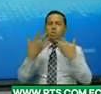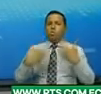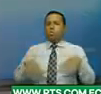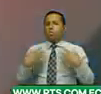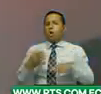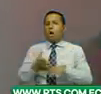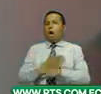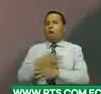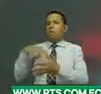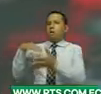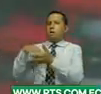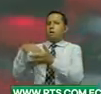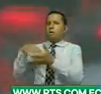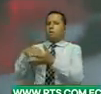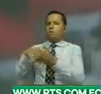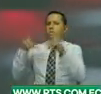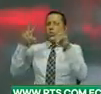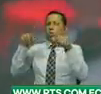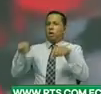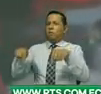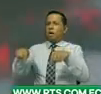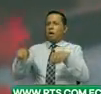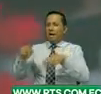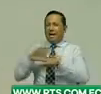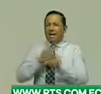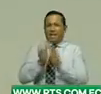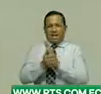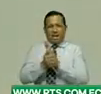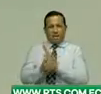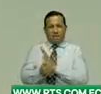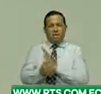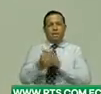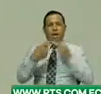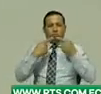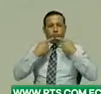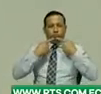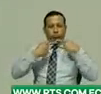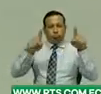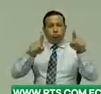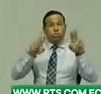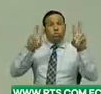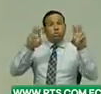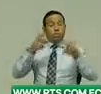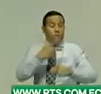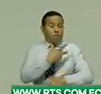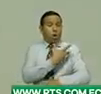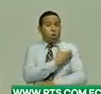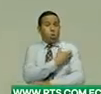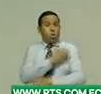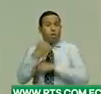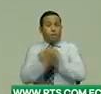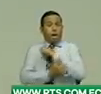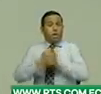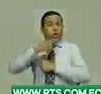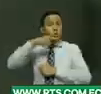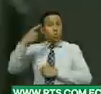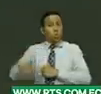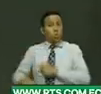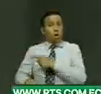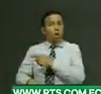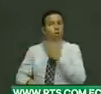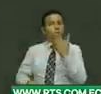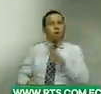estudio fase 3 publicados por la revista The Lancet, la vacuna rusa contra el COVID-19 Sputnik logró una eficacia